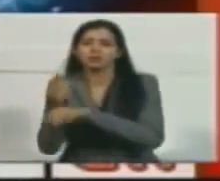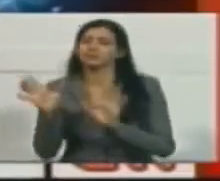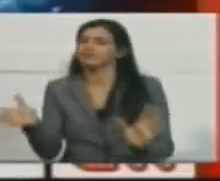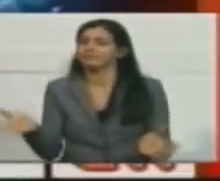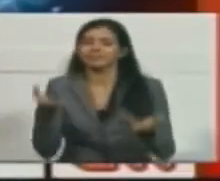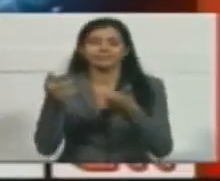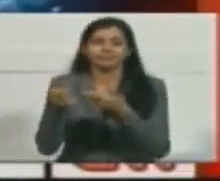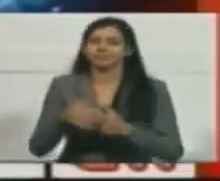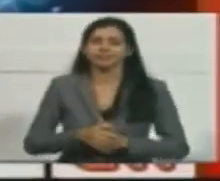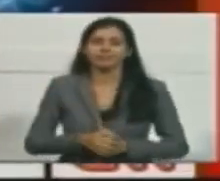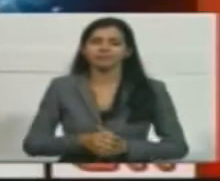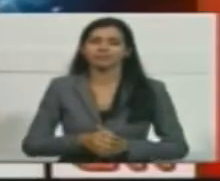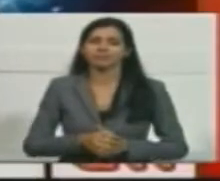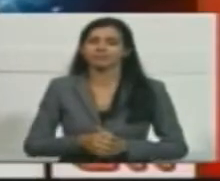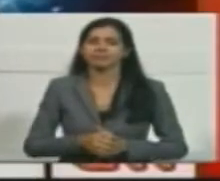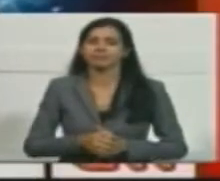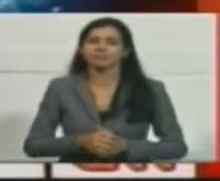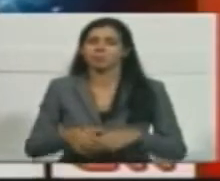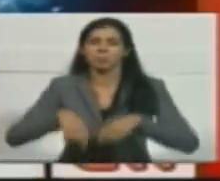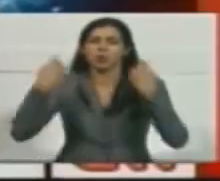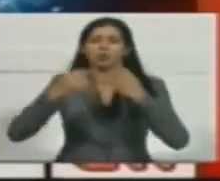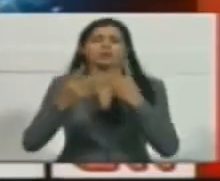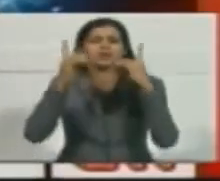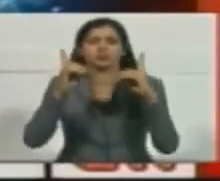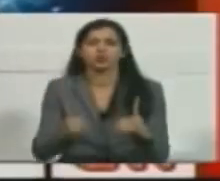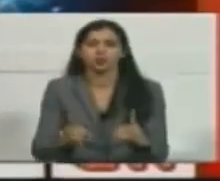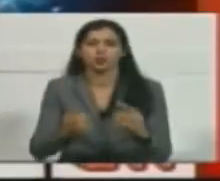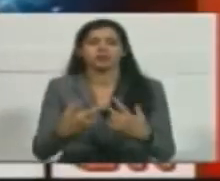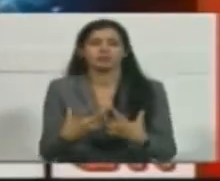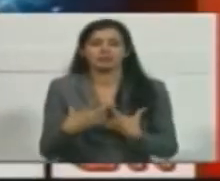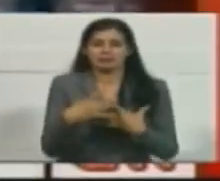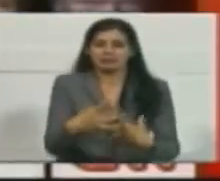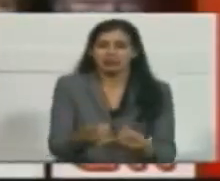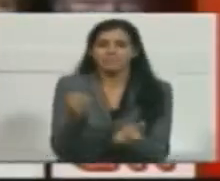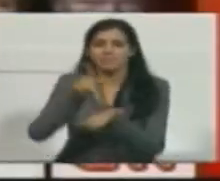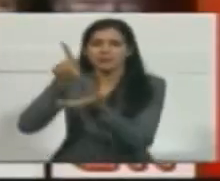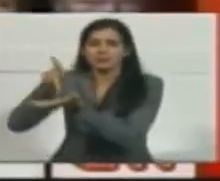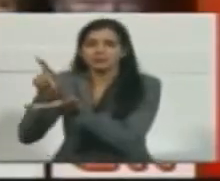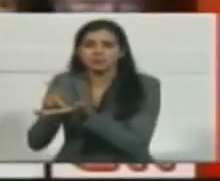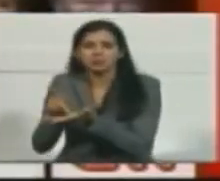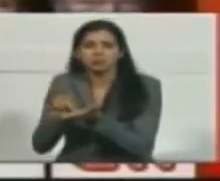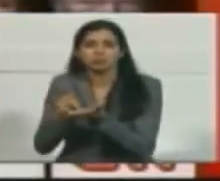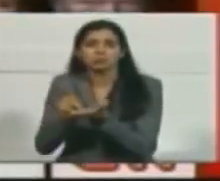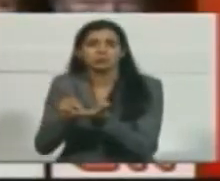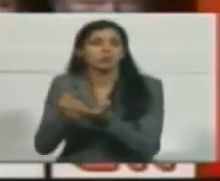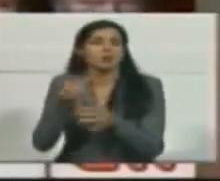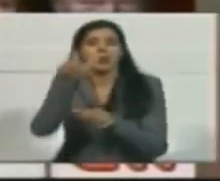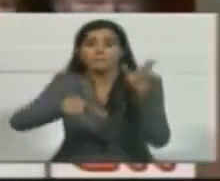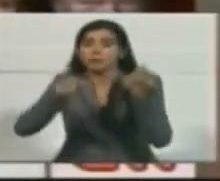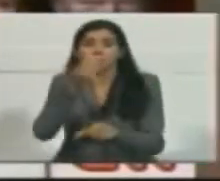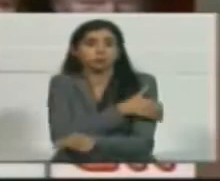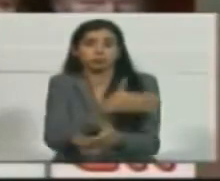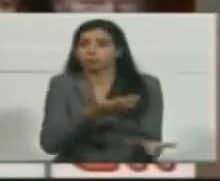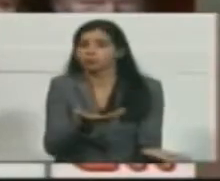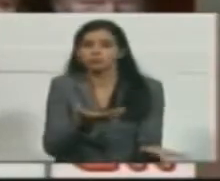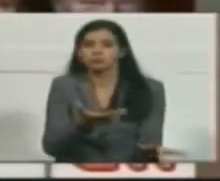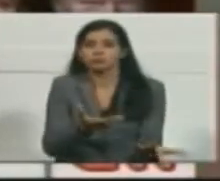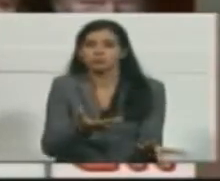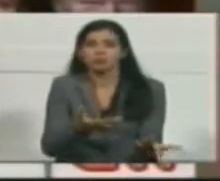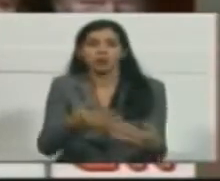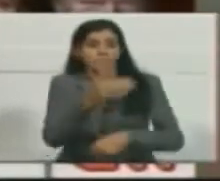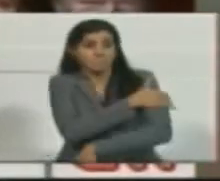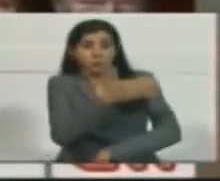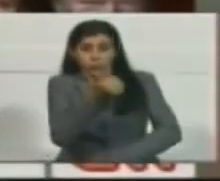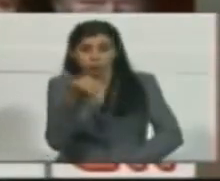secuestró las voluntades, espacios, intereses, participación eventual de la ciudadanía, a la cual convoca